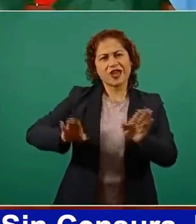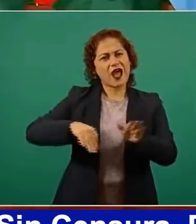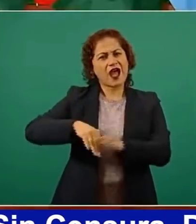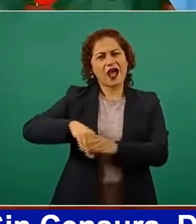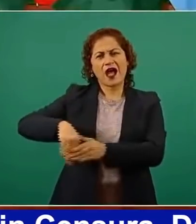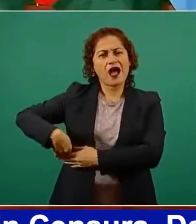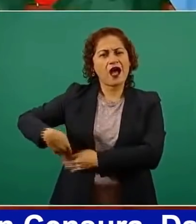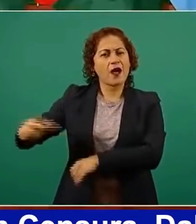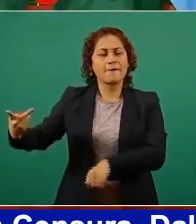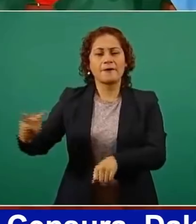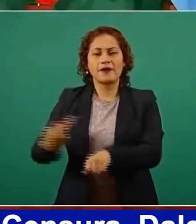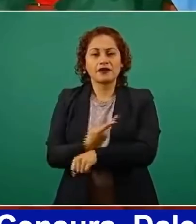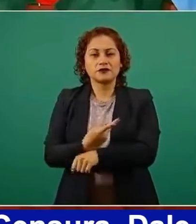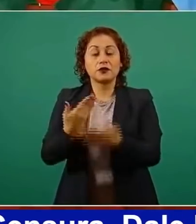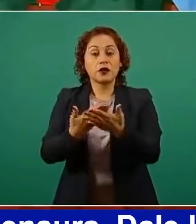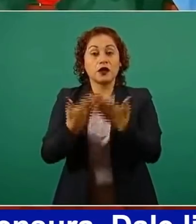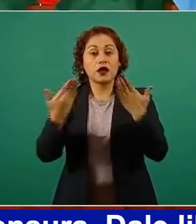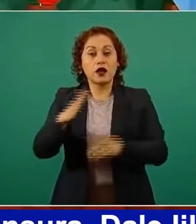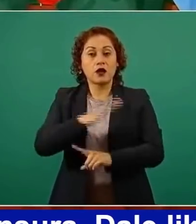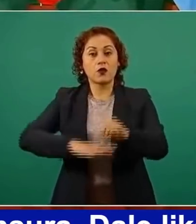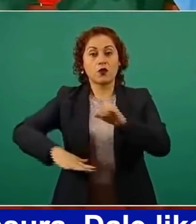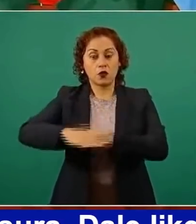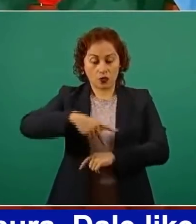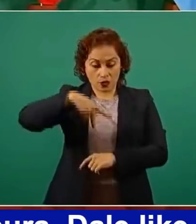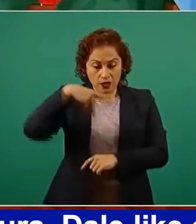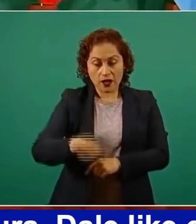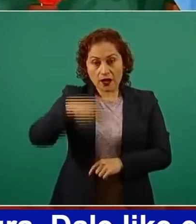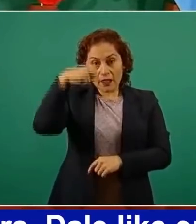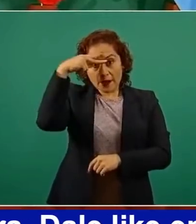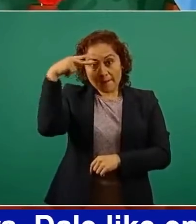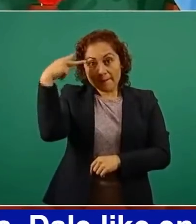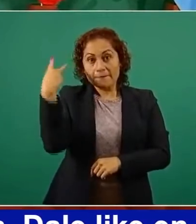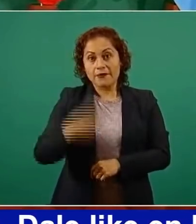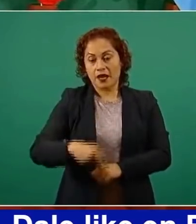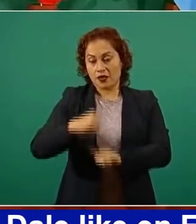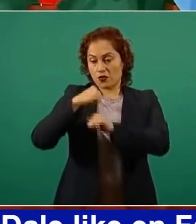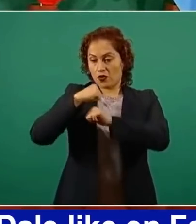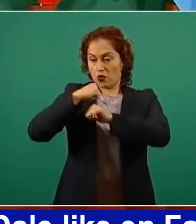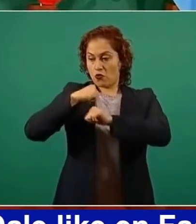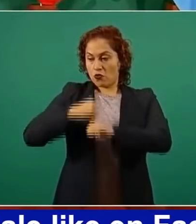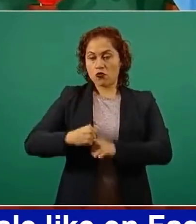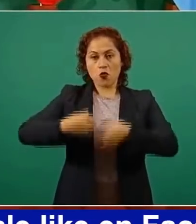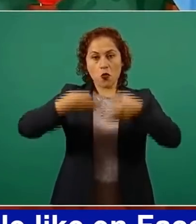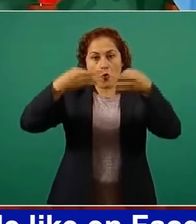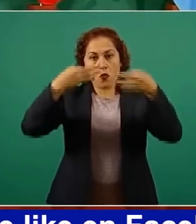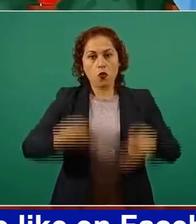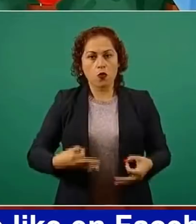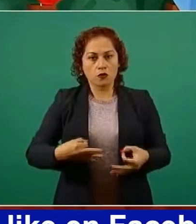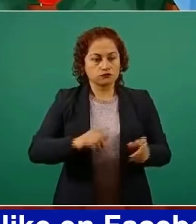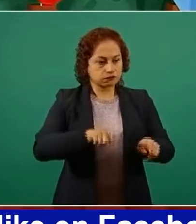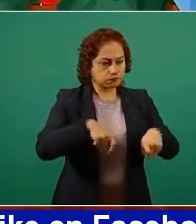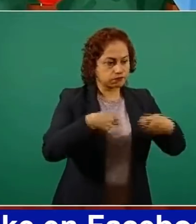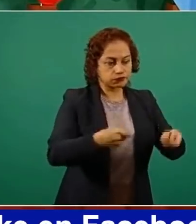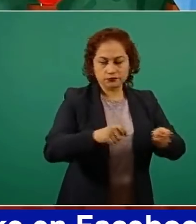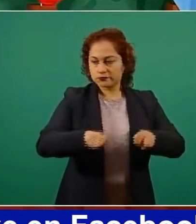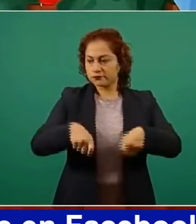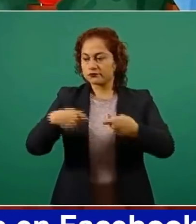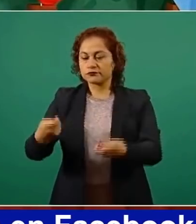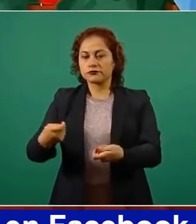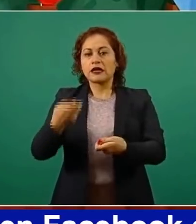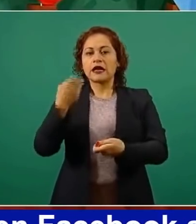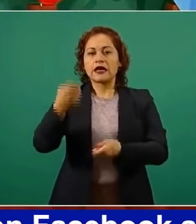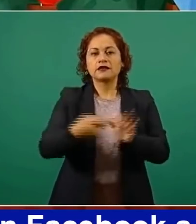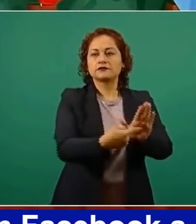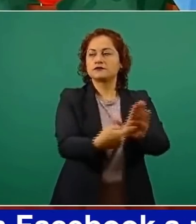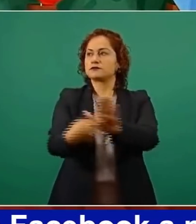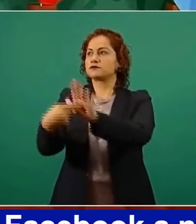sus legítimas autoridades, seguirá dando ejemplo de dignidad y grandeza.